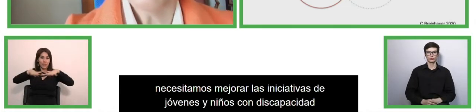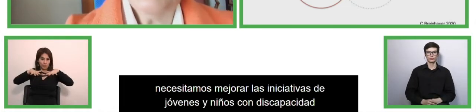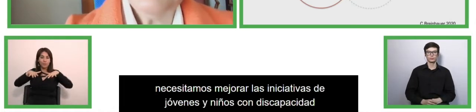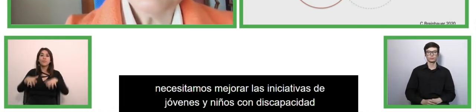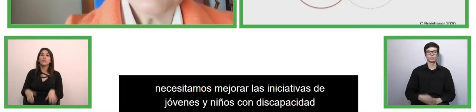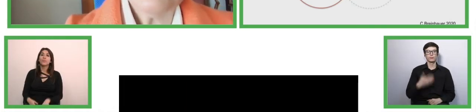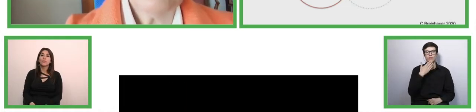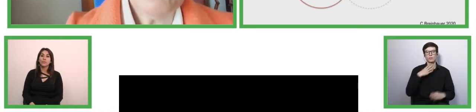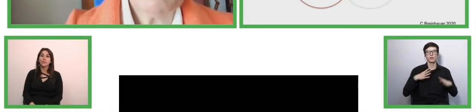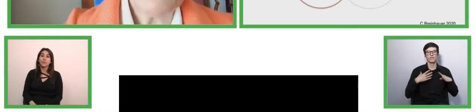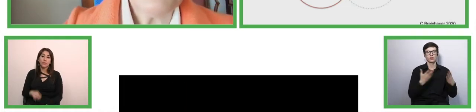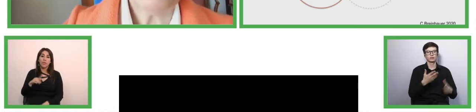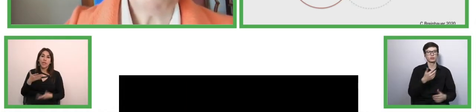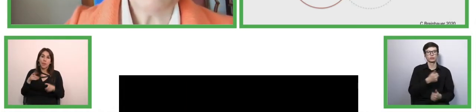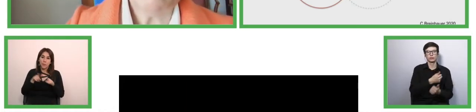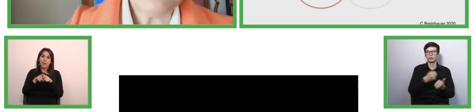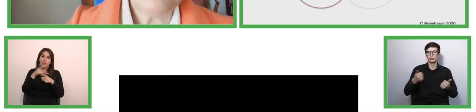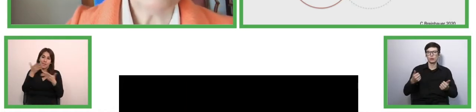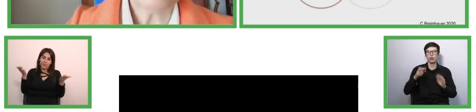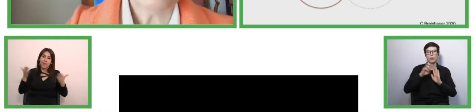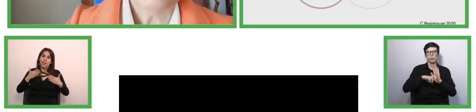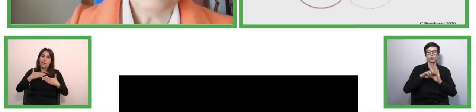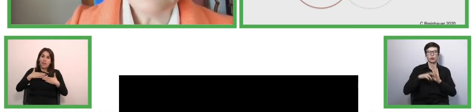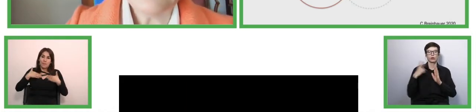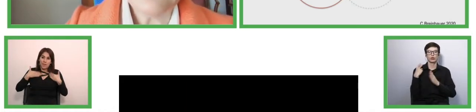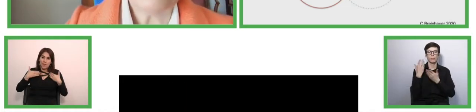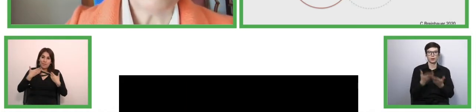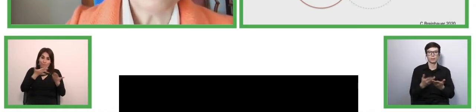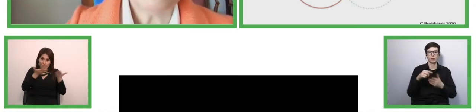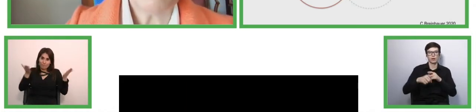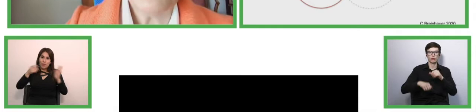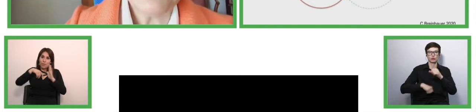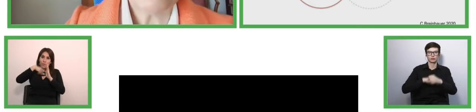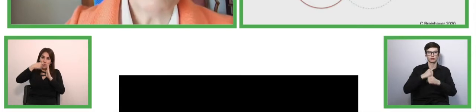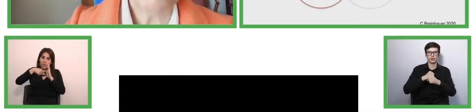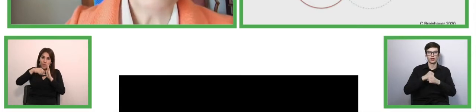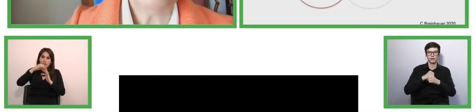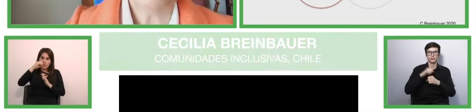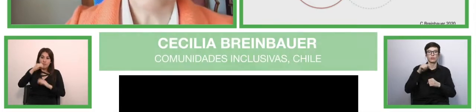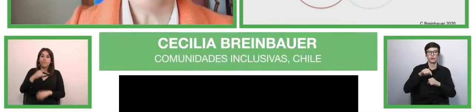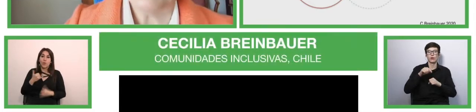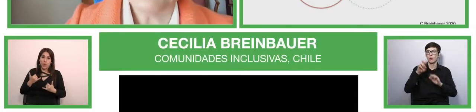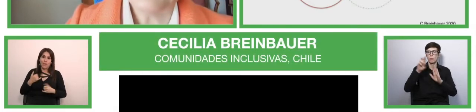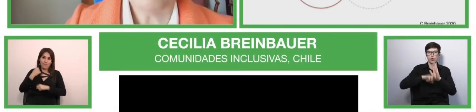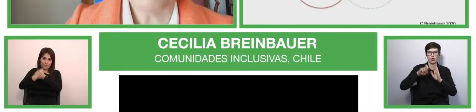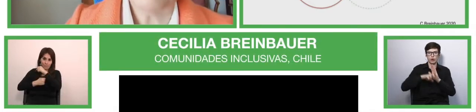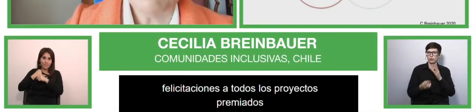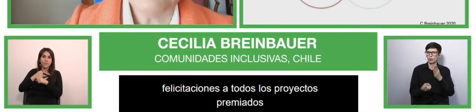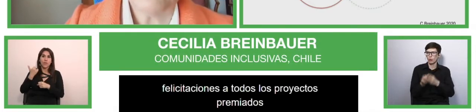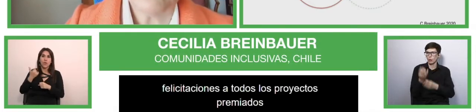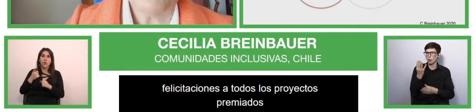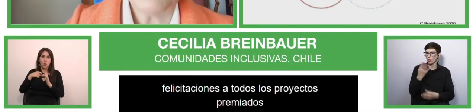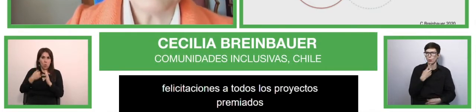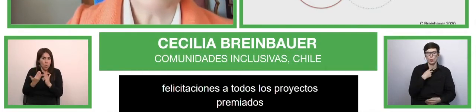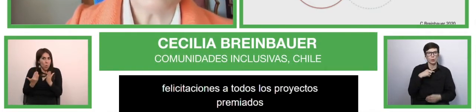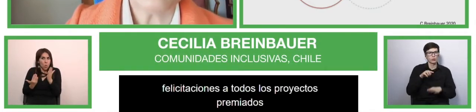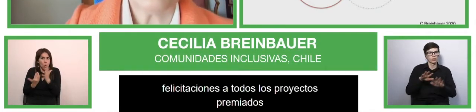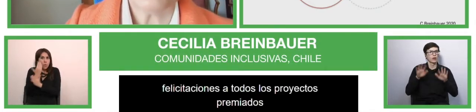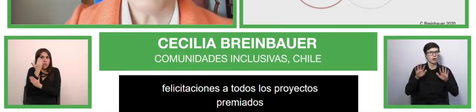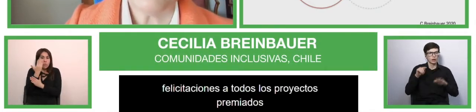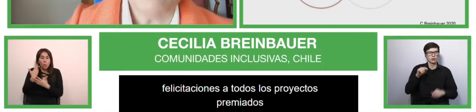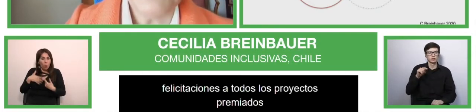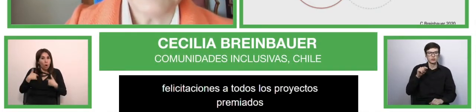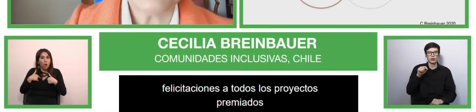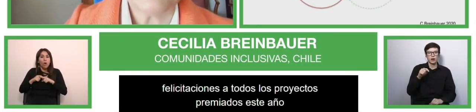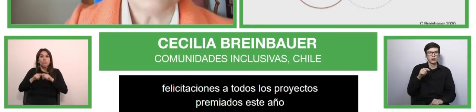felicitaciones a todos los proyectos premiados este año proyectos muy innovadores ayer estuve viendo algunas de esas